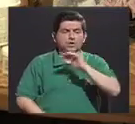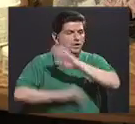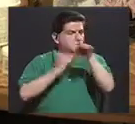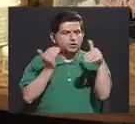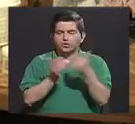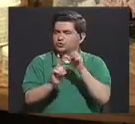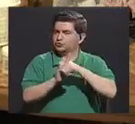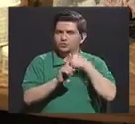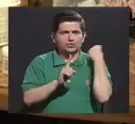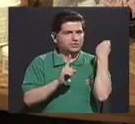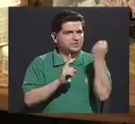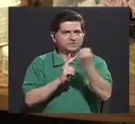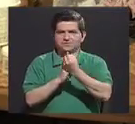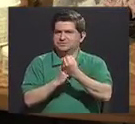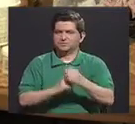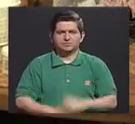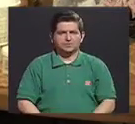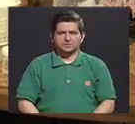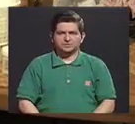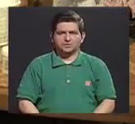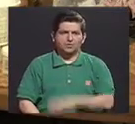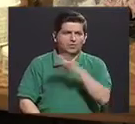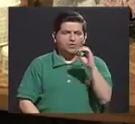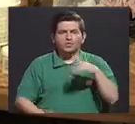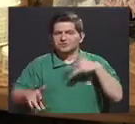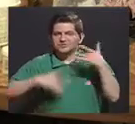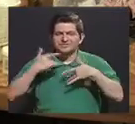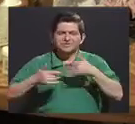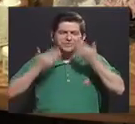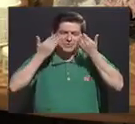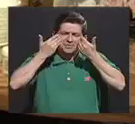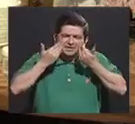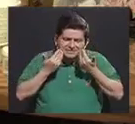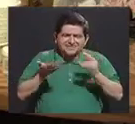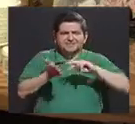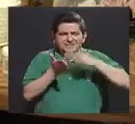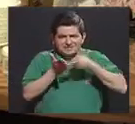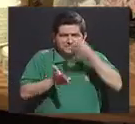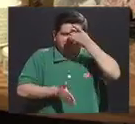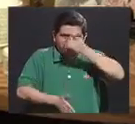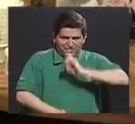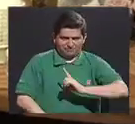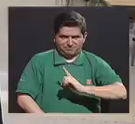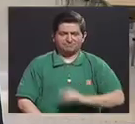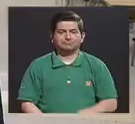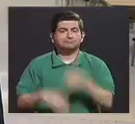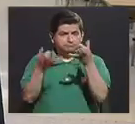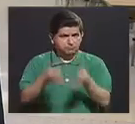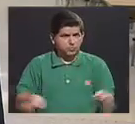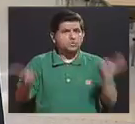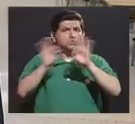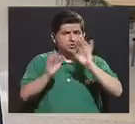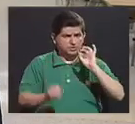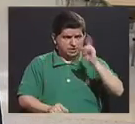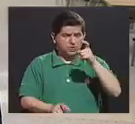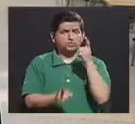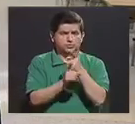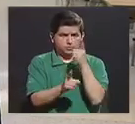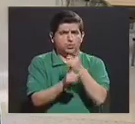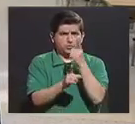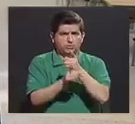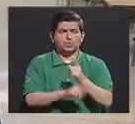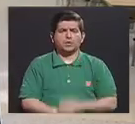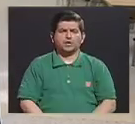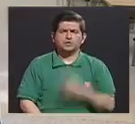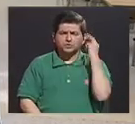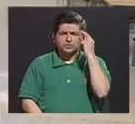las condiciones no todos los síntomas de tristeza corresponden a una depresión Entonces es important hacer un diagnóstico adecuado de Cuál